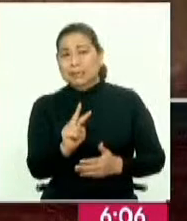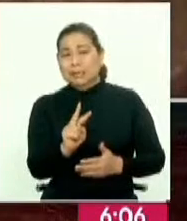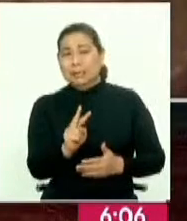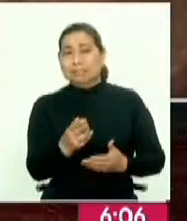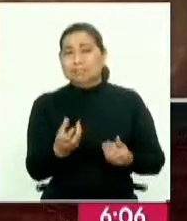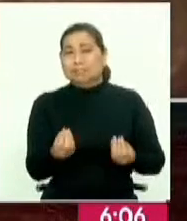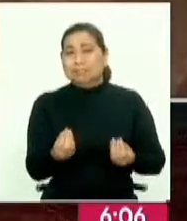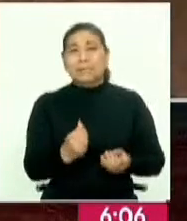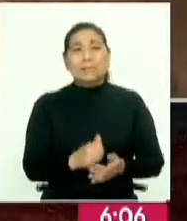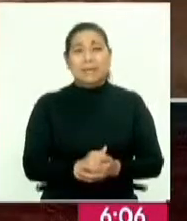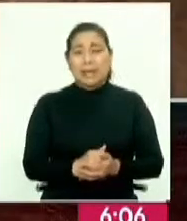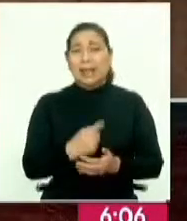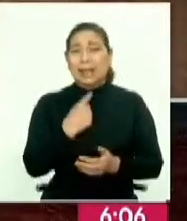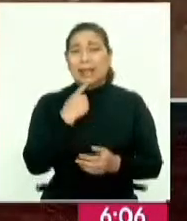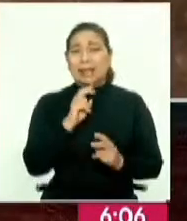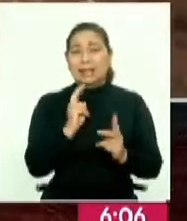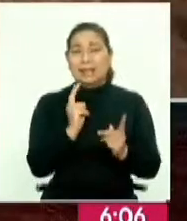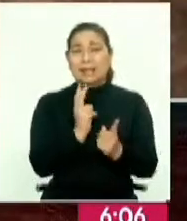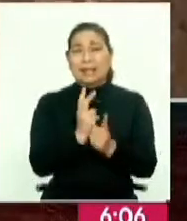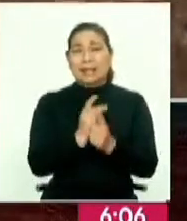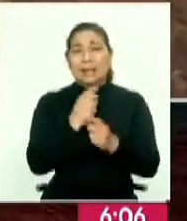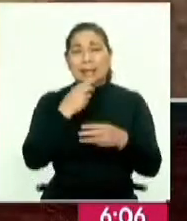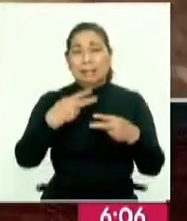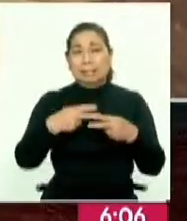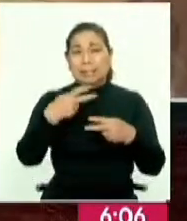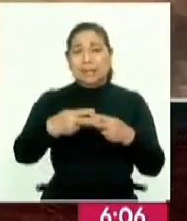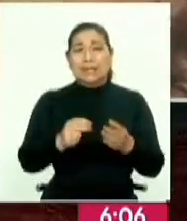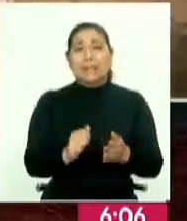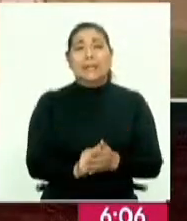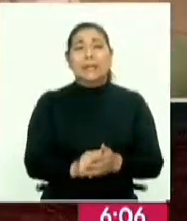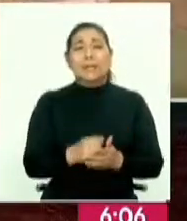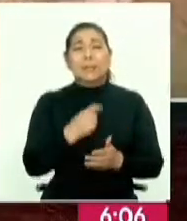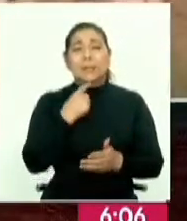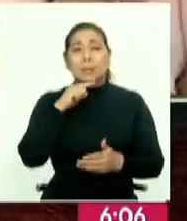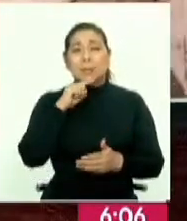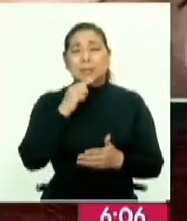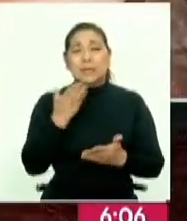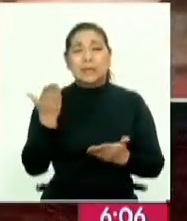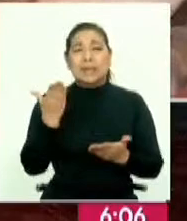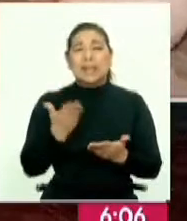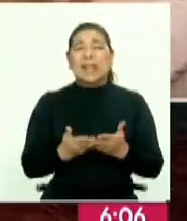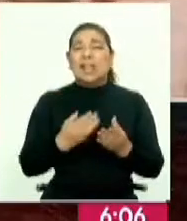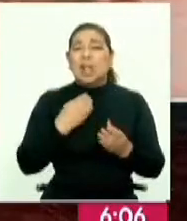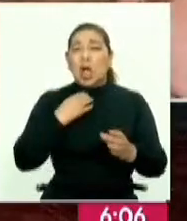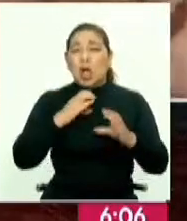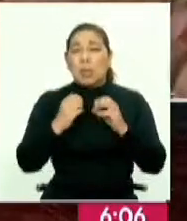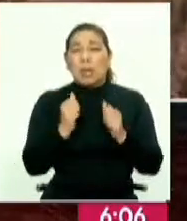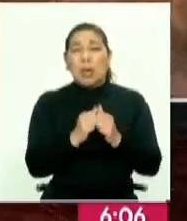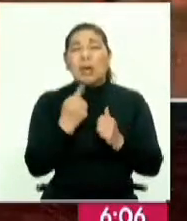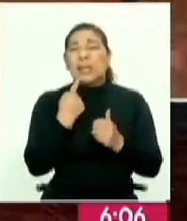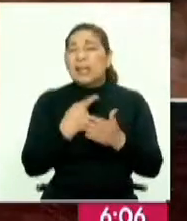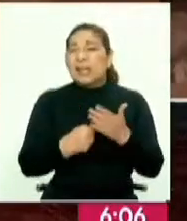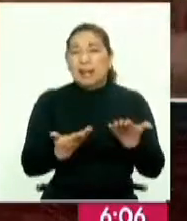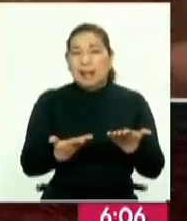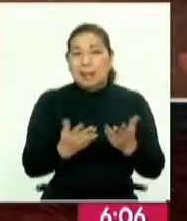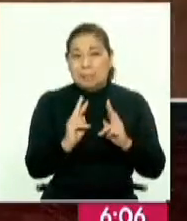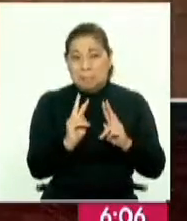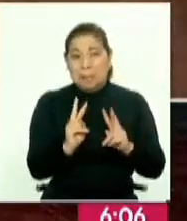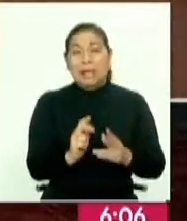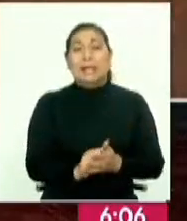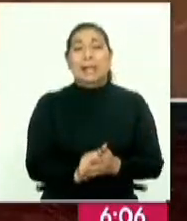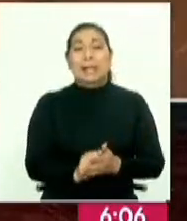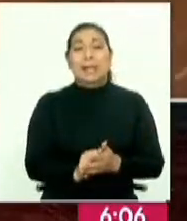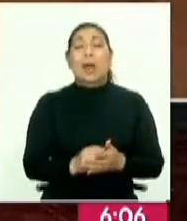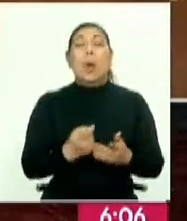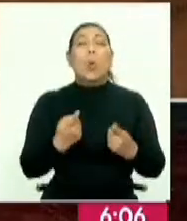historia por decirlo alguna manera vamos a entrevistar a una de las vecinas mientras nos va contando señora edith muy buenos días hemos conversado con ustedes pero estamos en vivo en